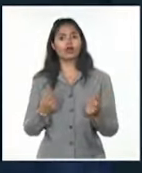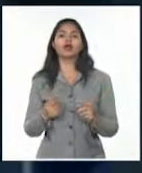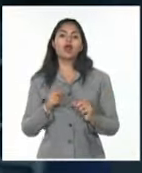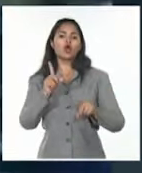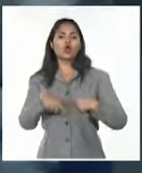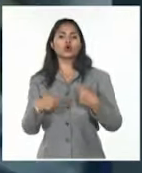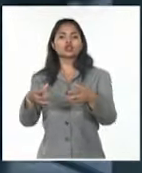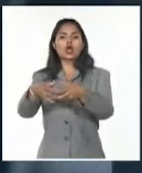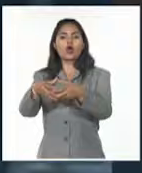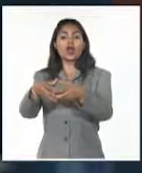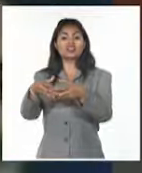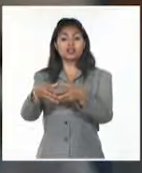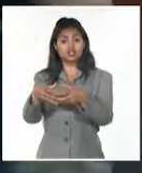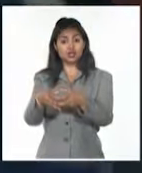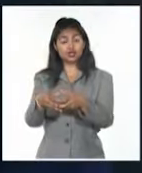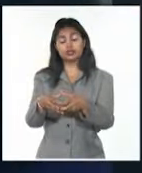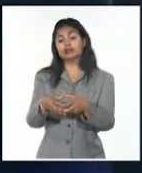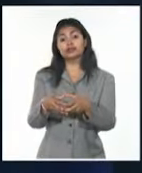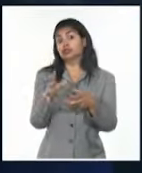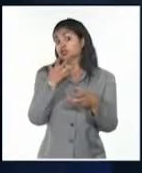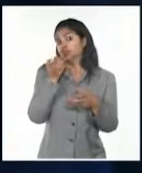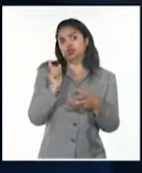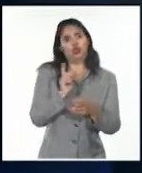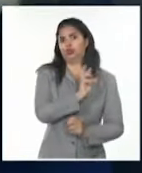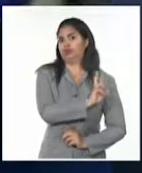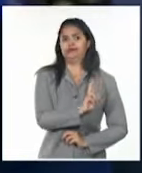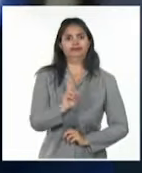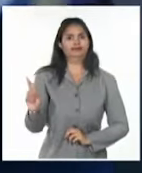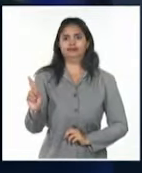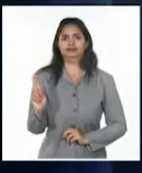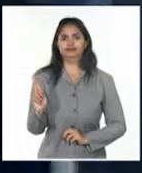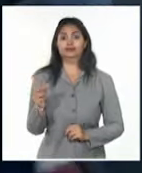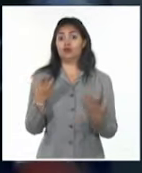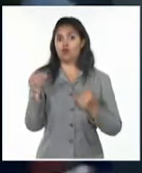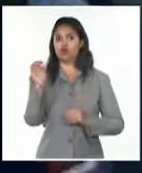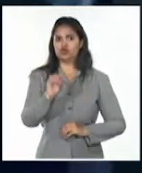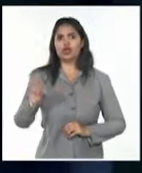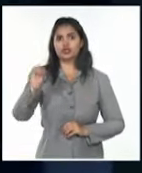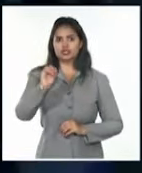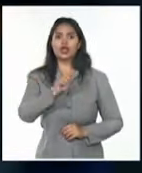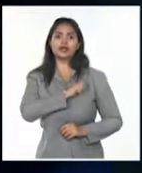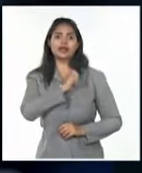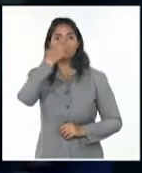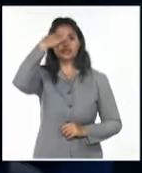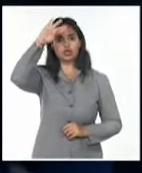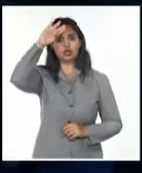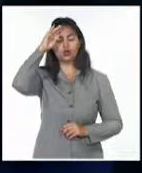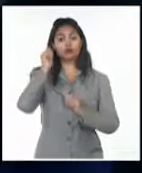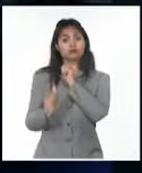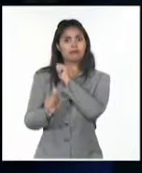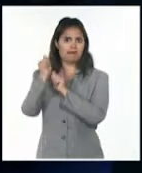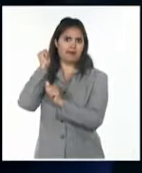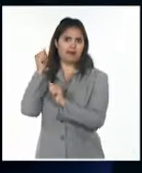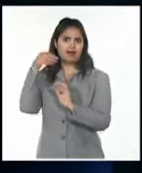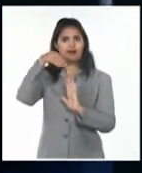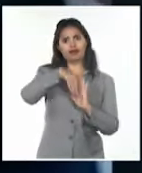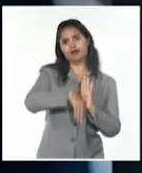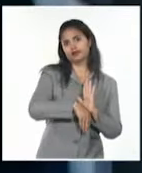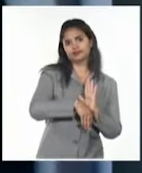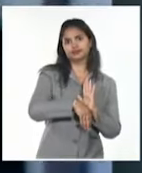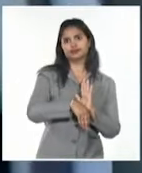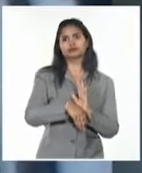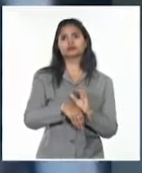contrarrevolucionarias trabajando dentro de la gente que quería destruir a Cuba entonces a partir de esa